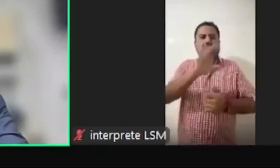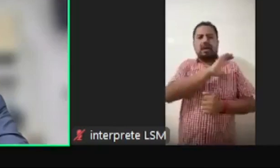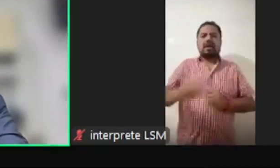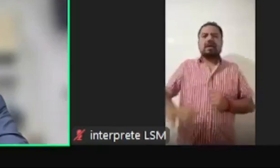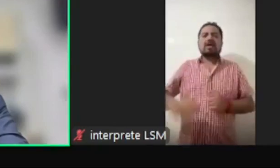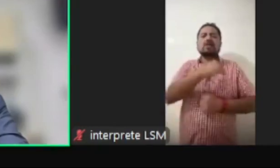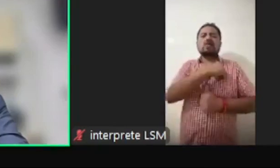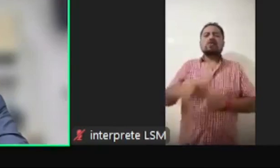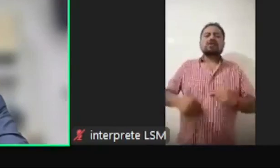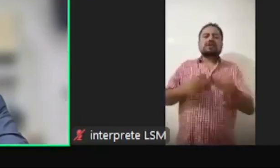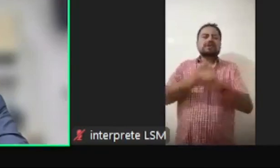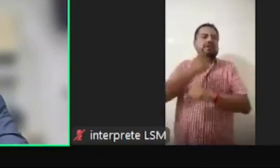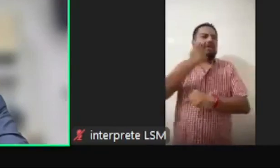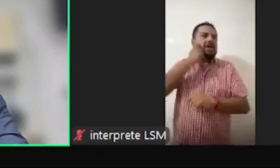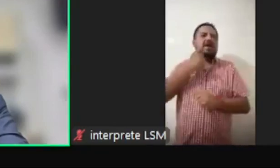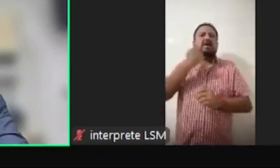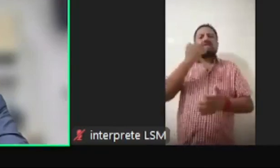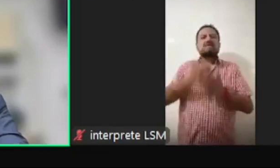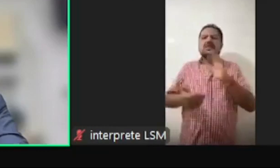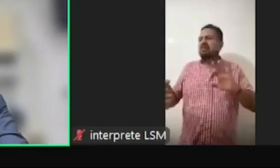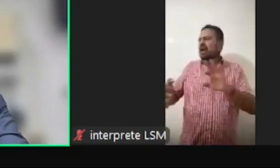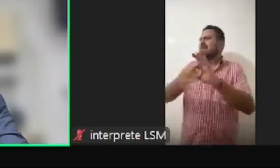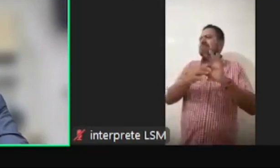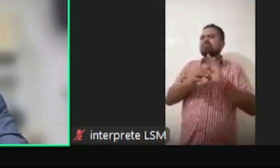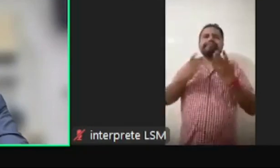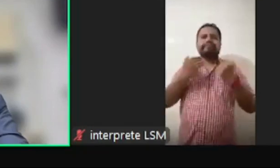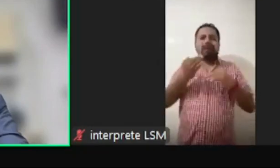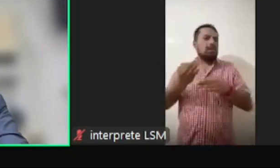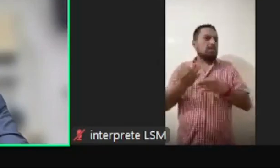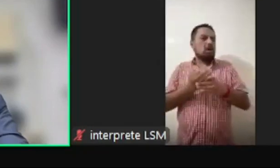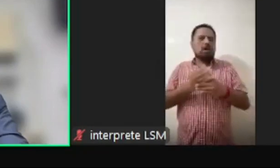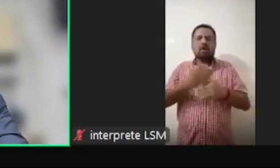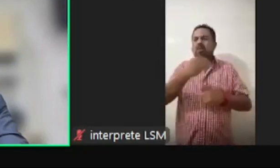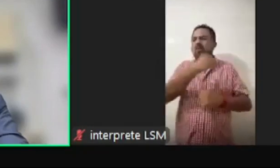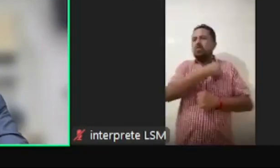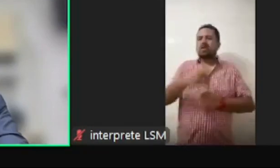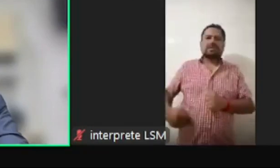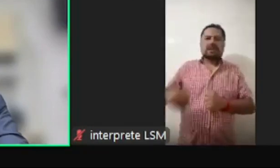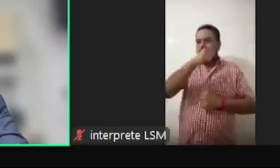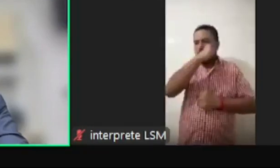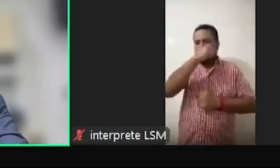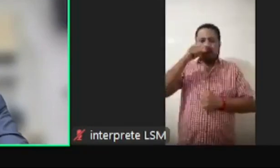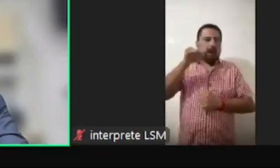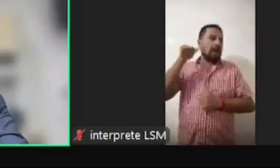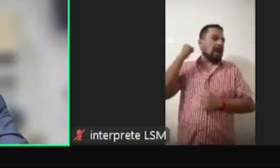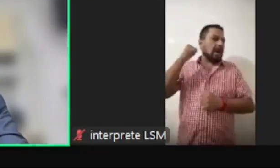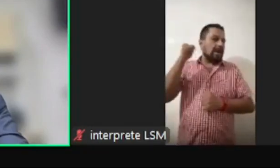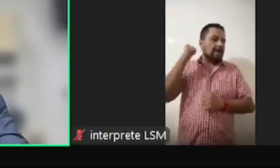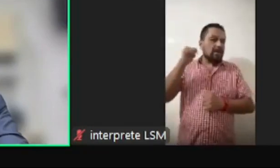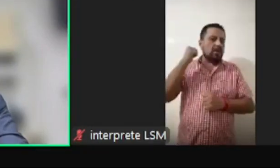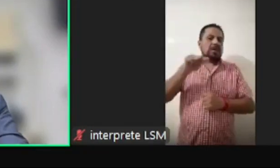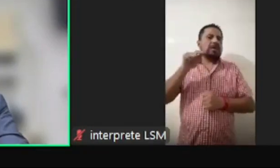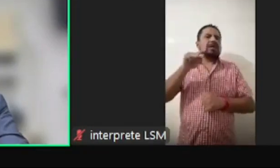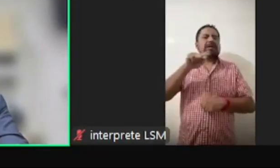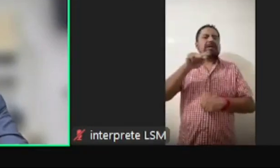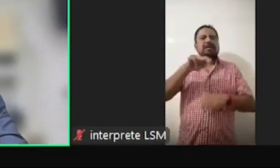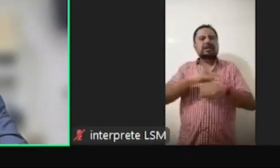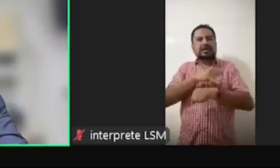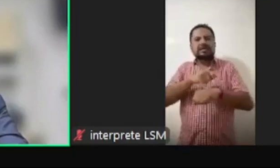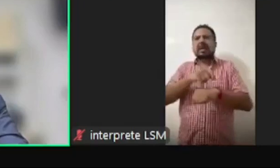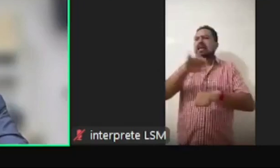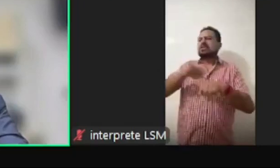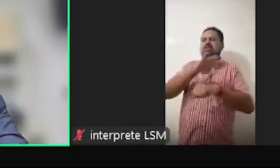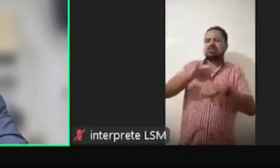del Estado sin mediar coalición de Morena en los municipios de Benito Juárez, Acapulco de Juárez, Tixla de Guerrero y Chilpancingo de los